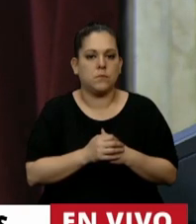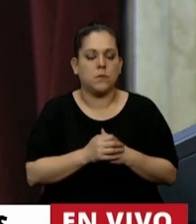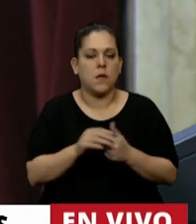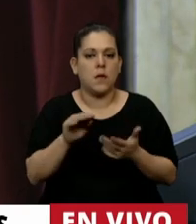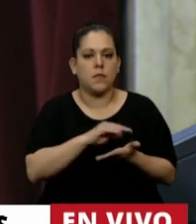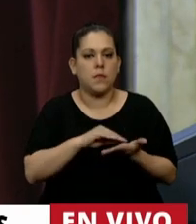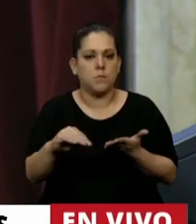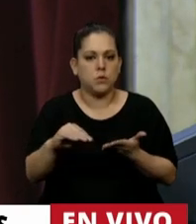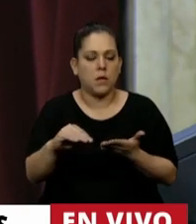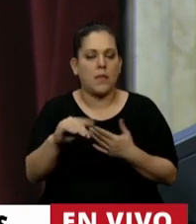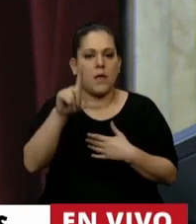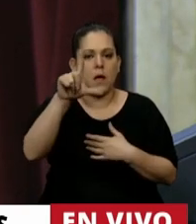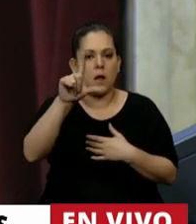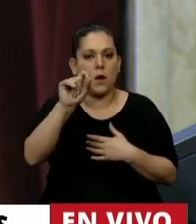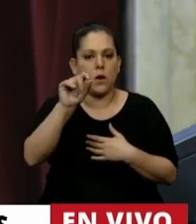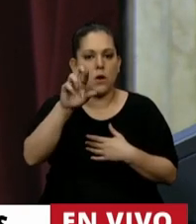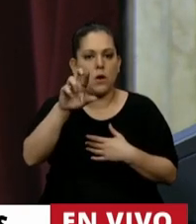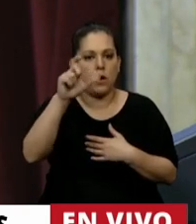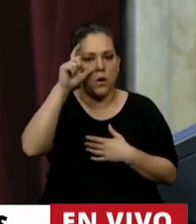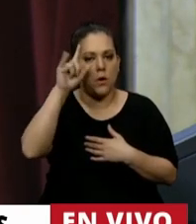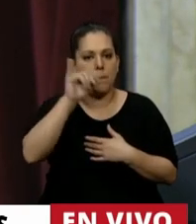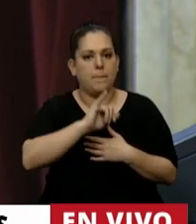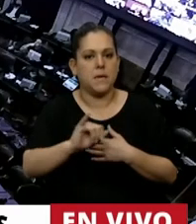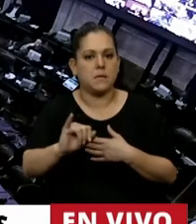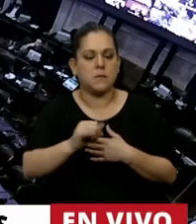diputada gimena lópez